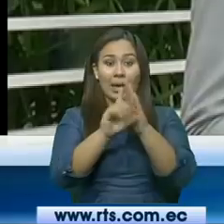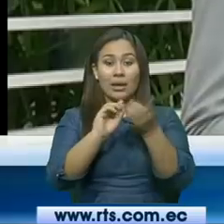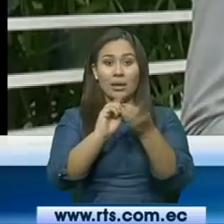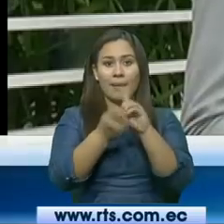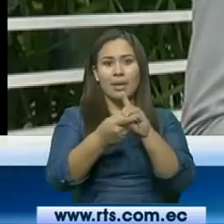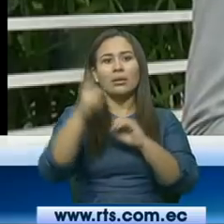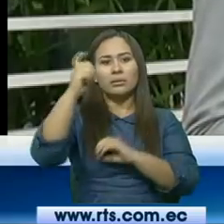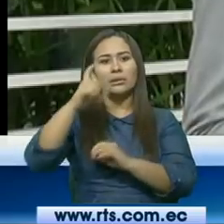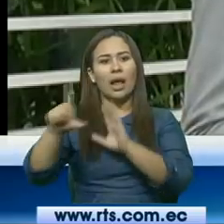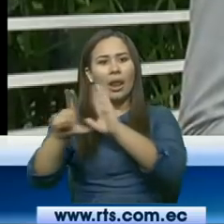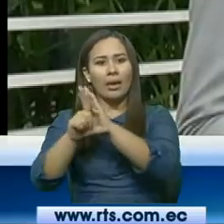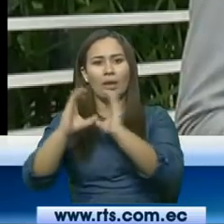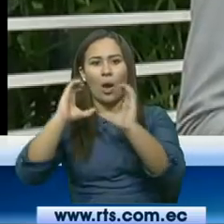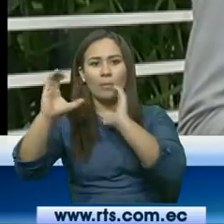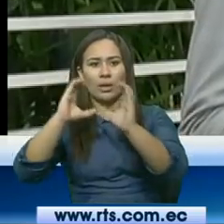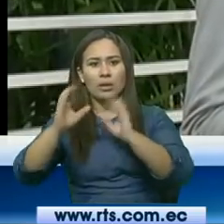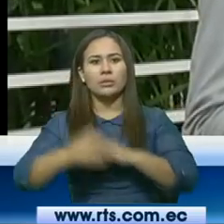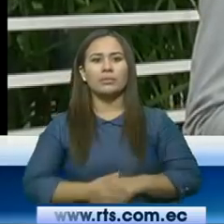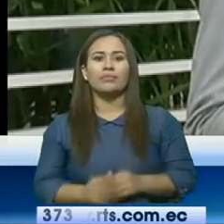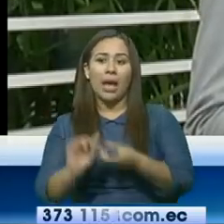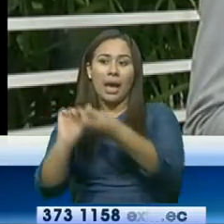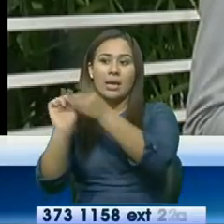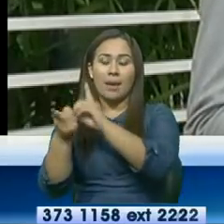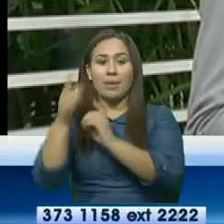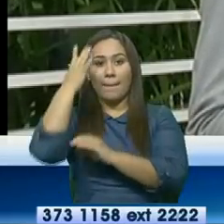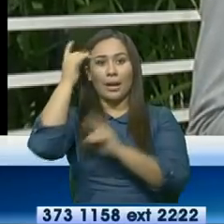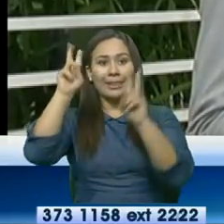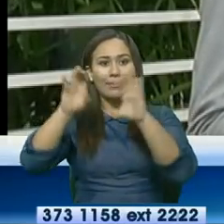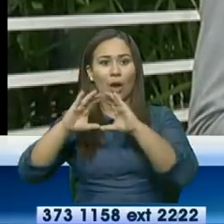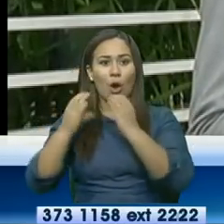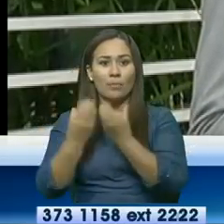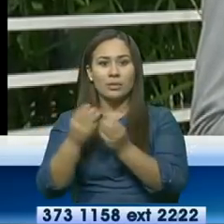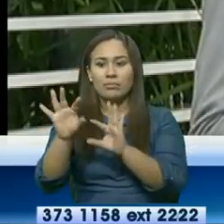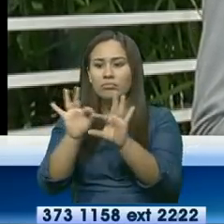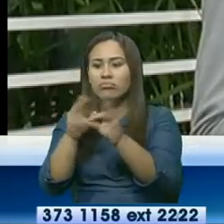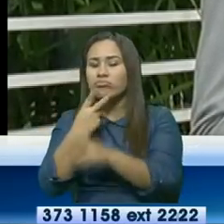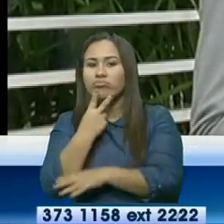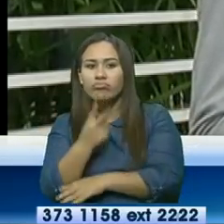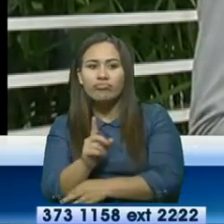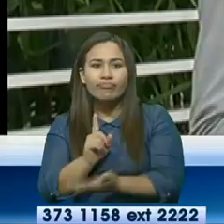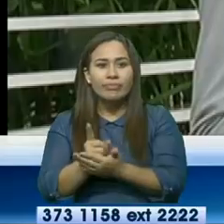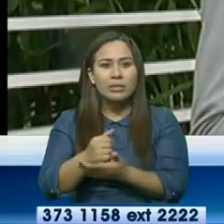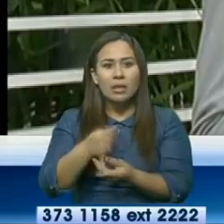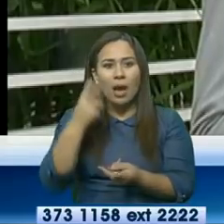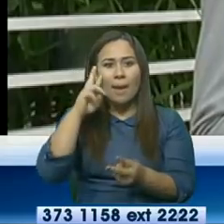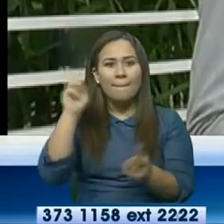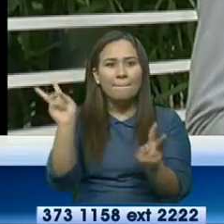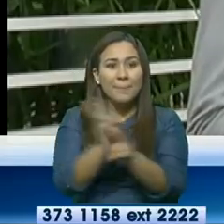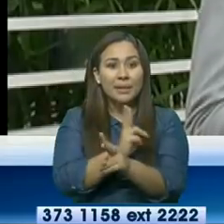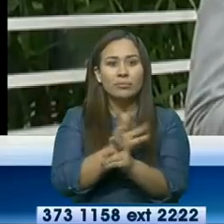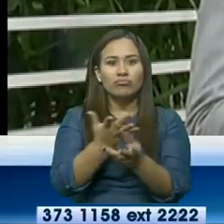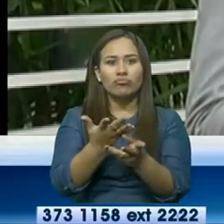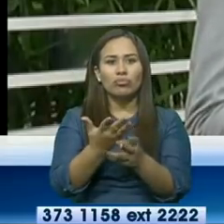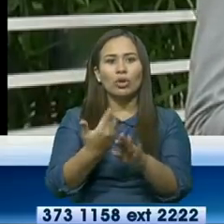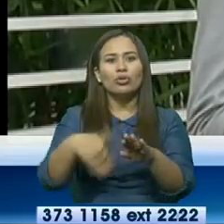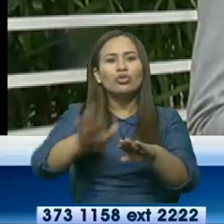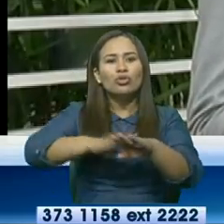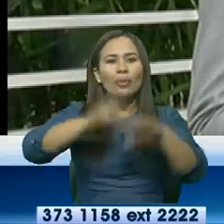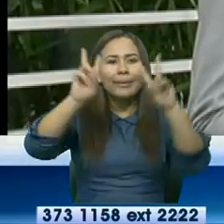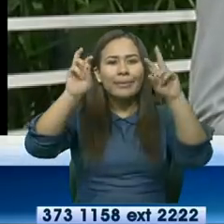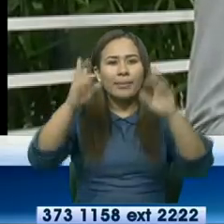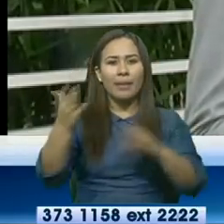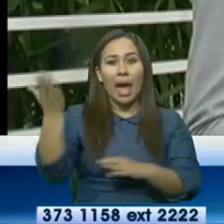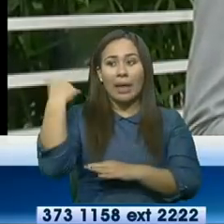de comunicación sobre todo en la comisión de delitos en casos tan particulares y evidentes a partir de las grabaciones